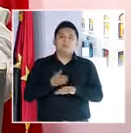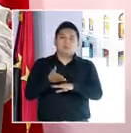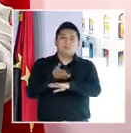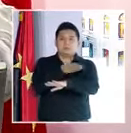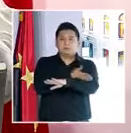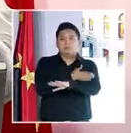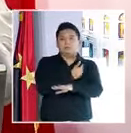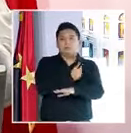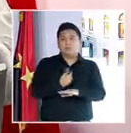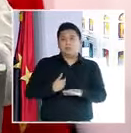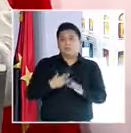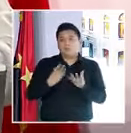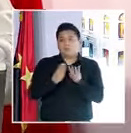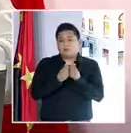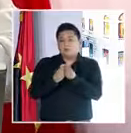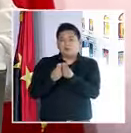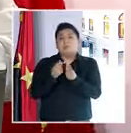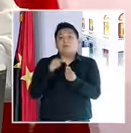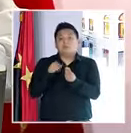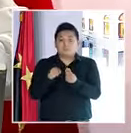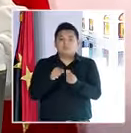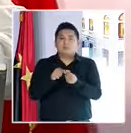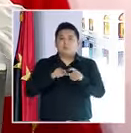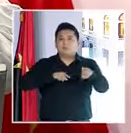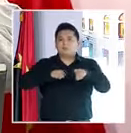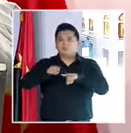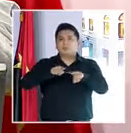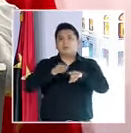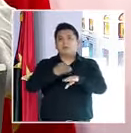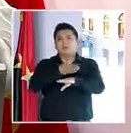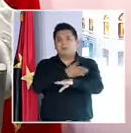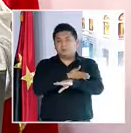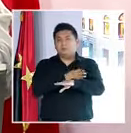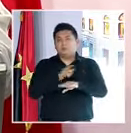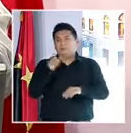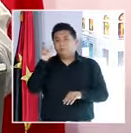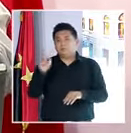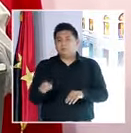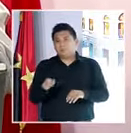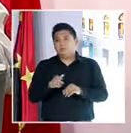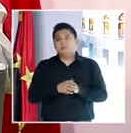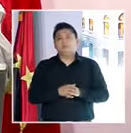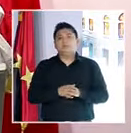como presidente de la Comisión Regional de Competitividad, en su calidad de